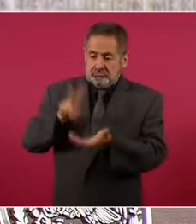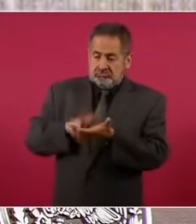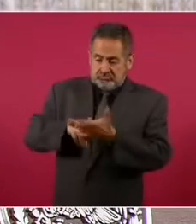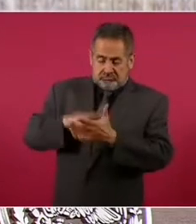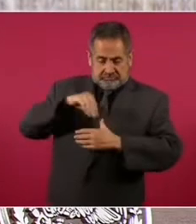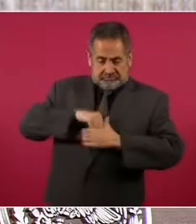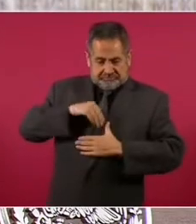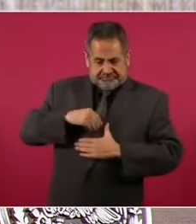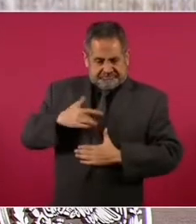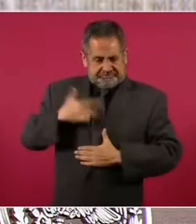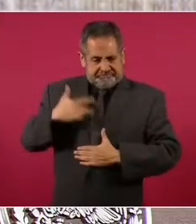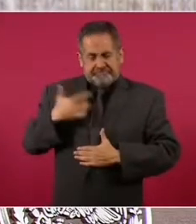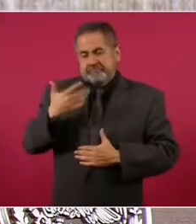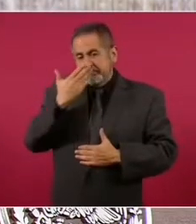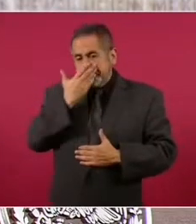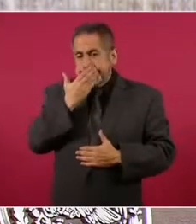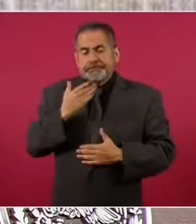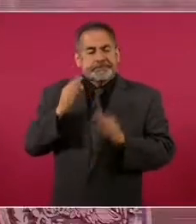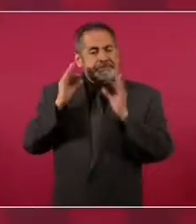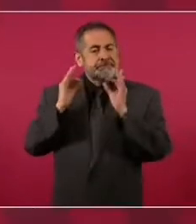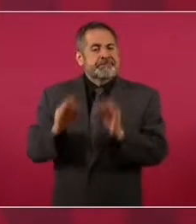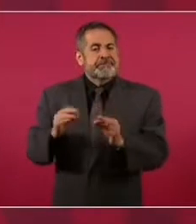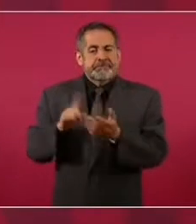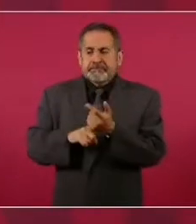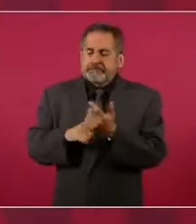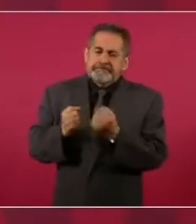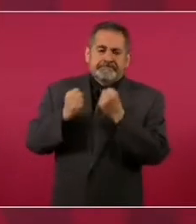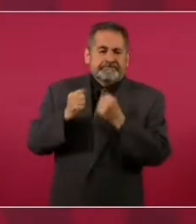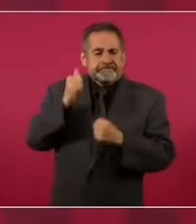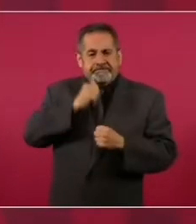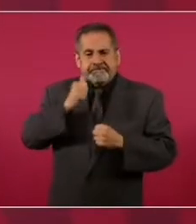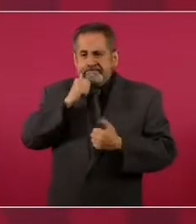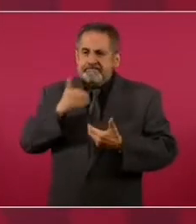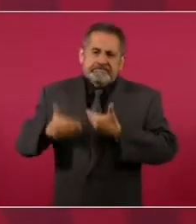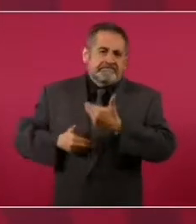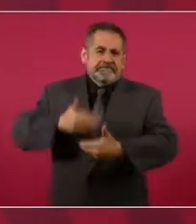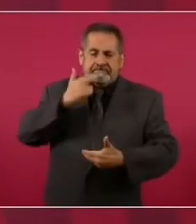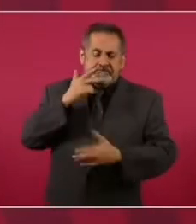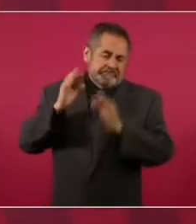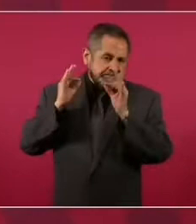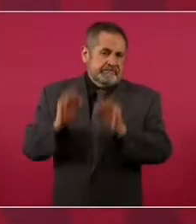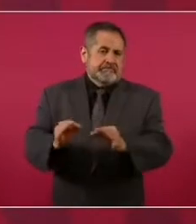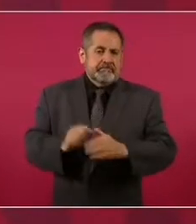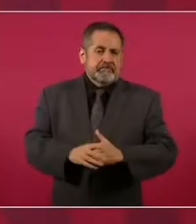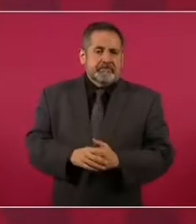Y esos valores son los que nos han salvado siempre.